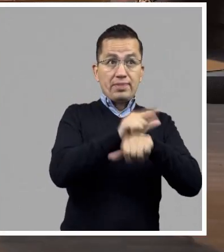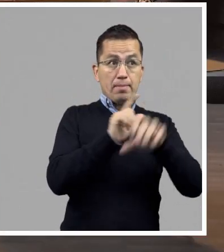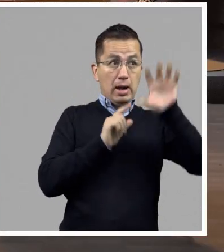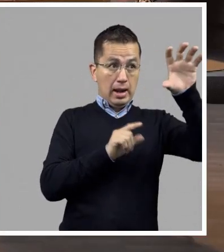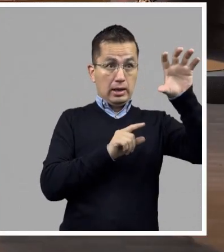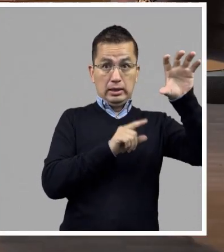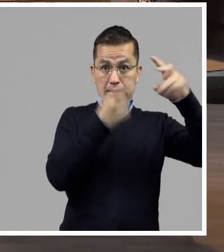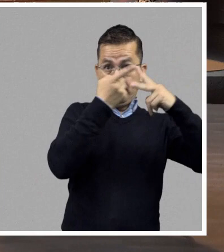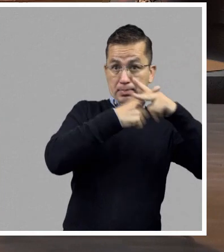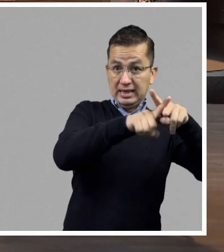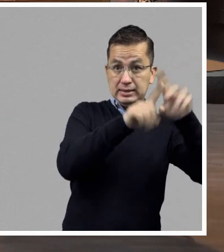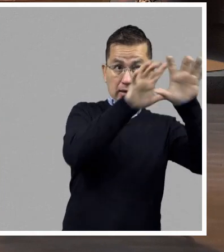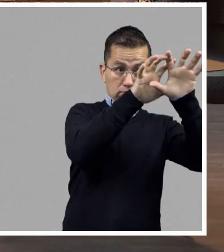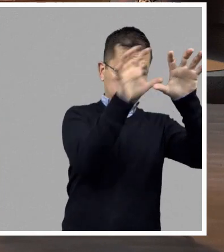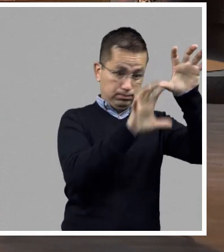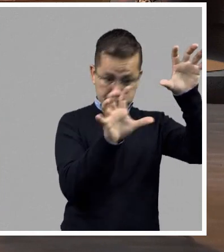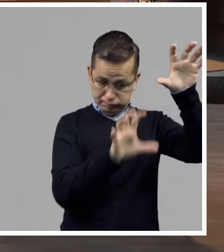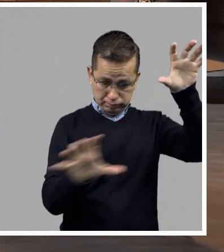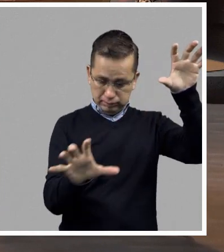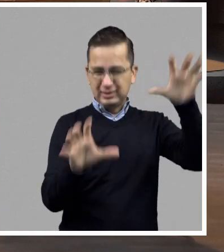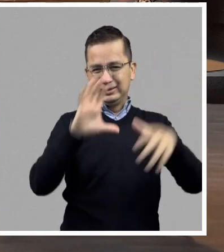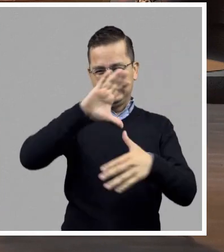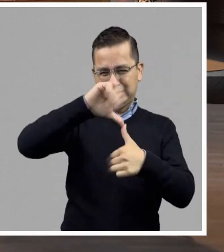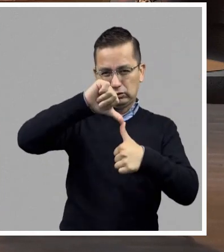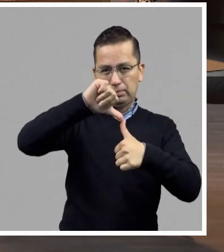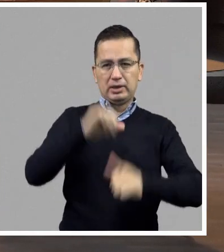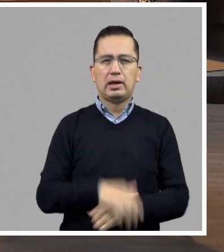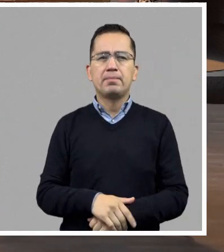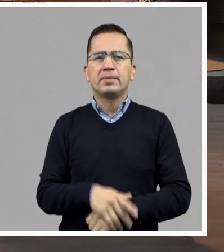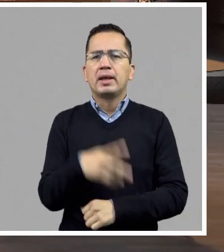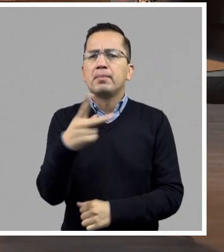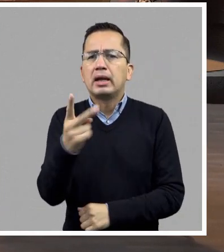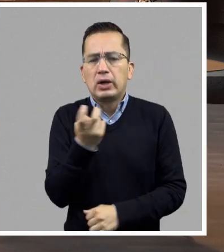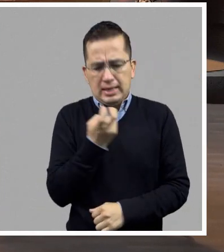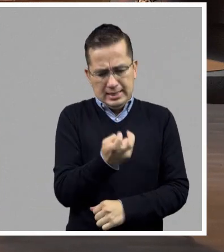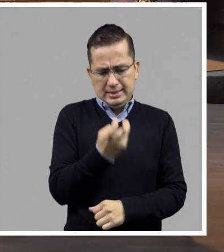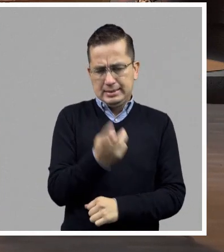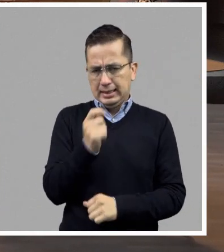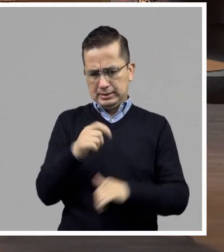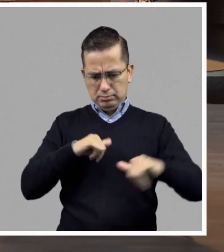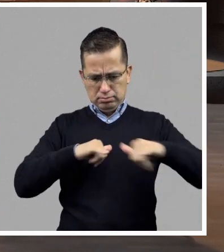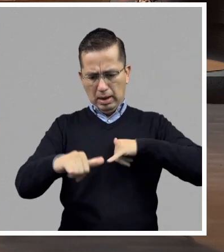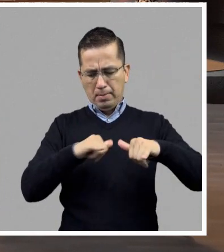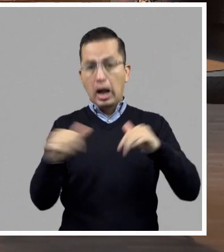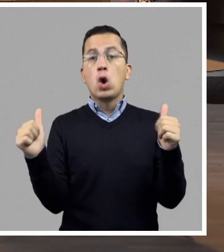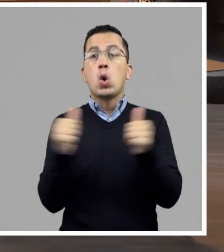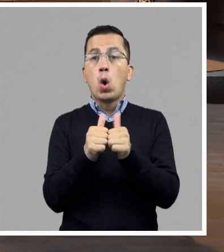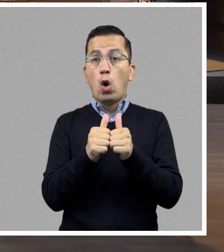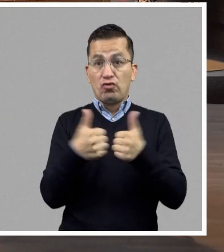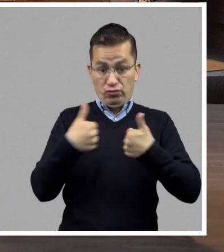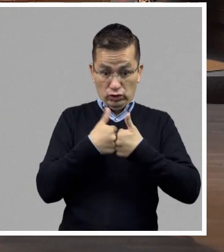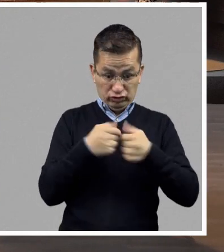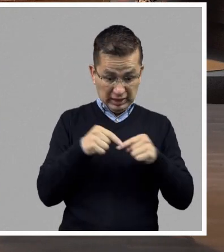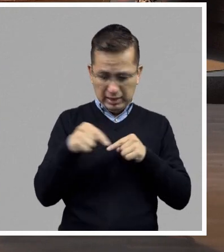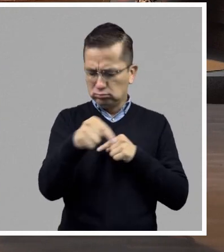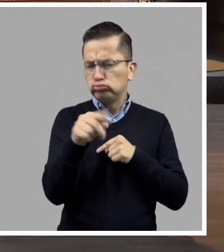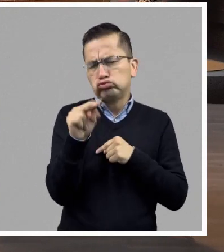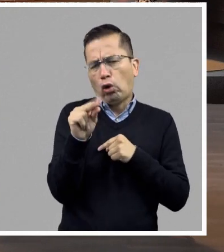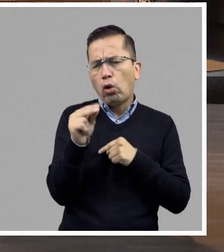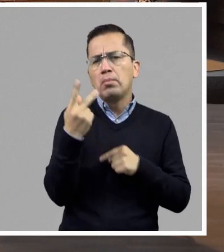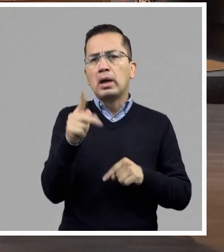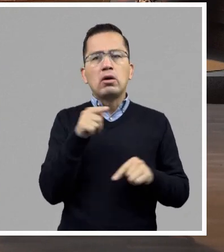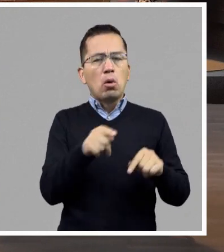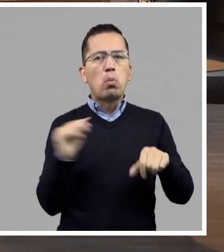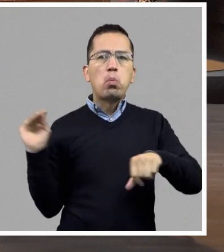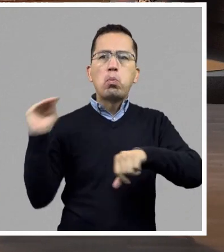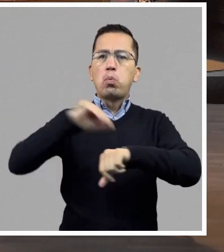comienza en Guatemala pero aquí en este mapa finalmente que no es el mapa político habitual pero es totalmente político